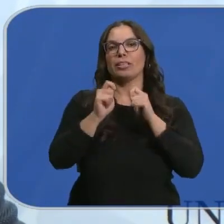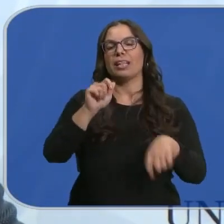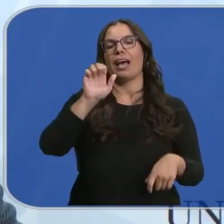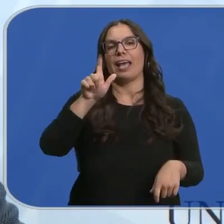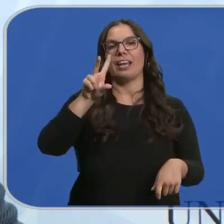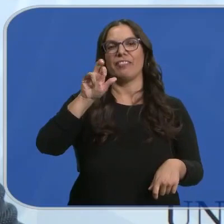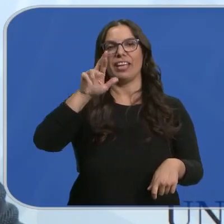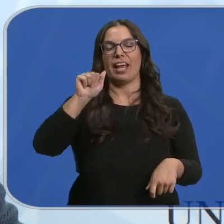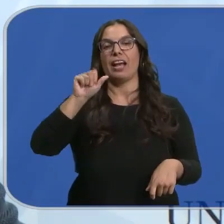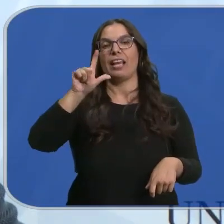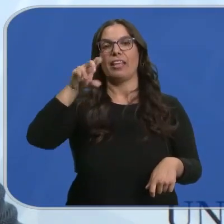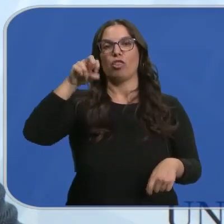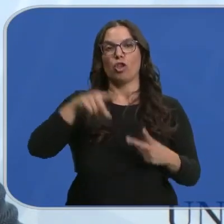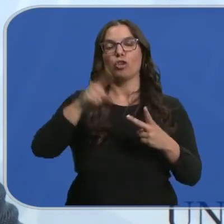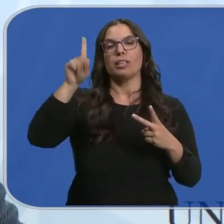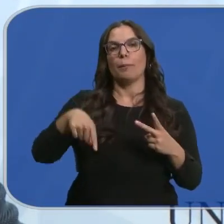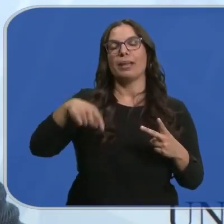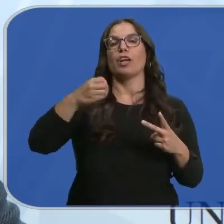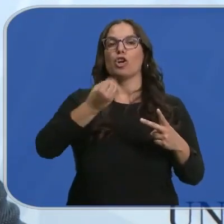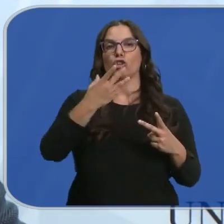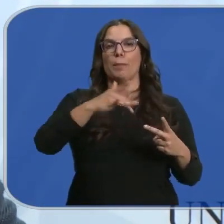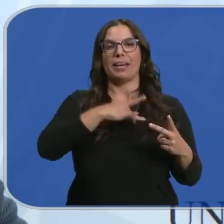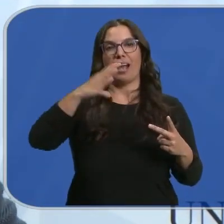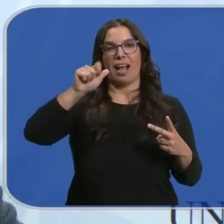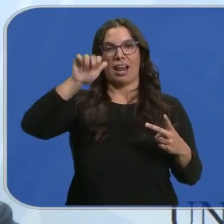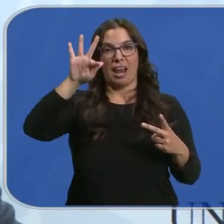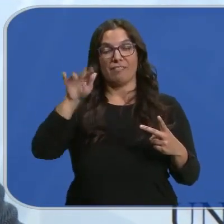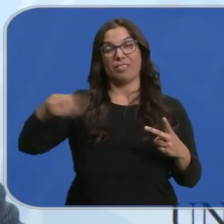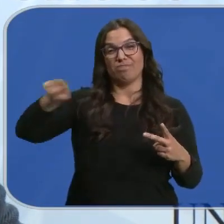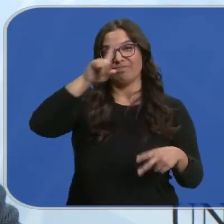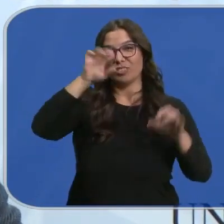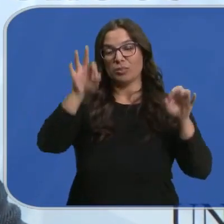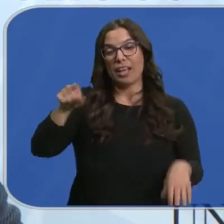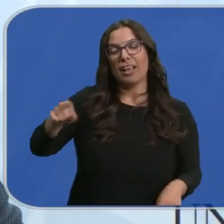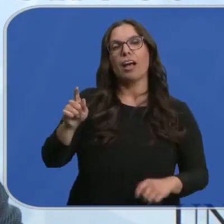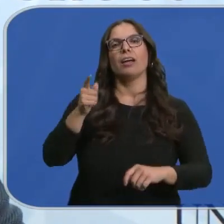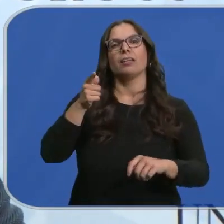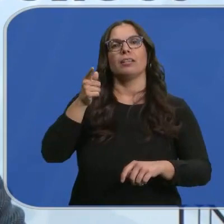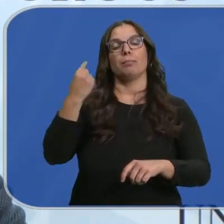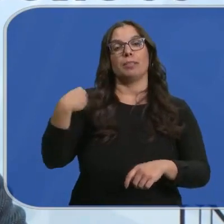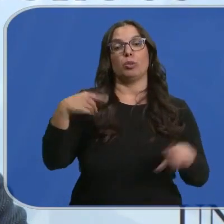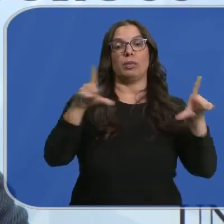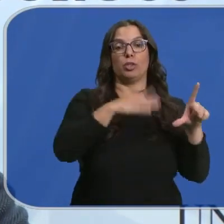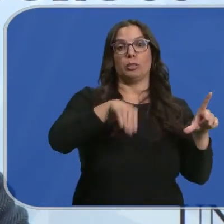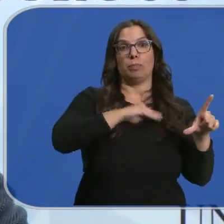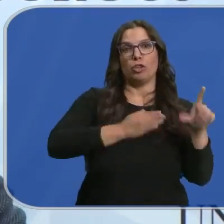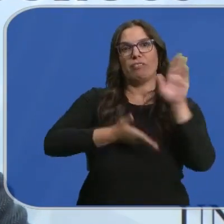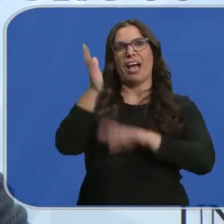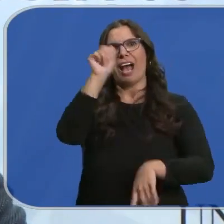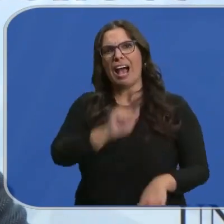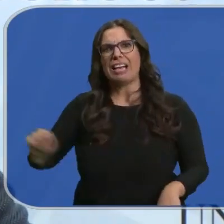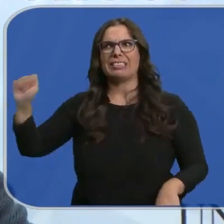Lindo. También va a estar la periodista Rosa María Calaz... ...que como todos ustedes recordarán... ...fue corresponsal de Televisión Española en